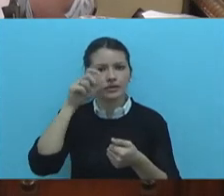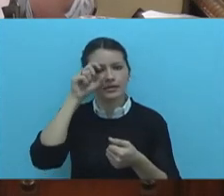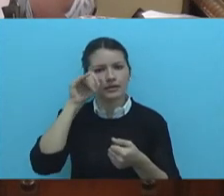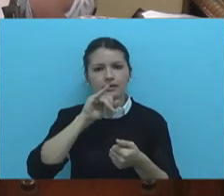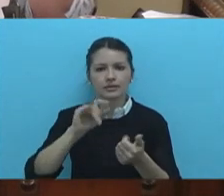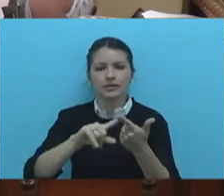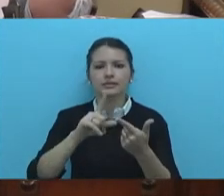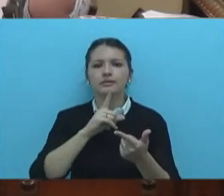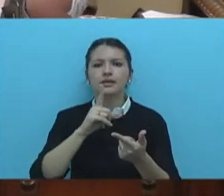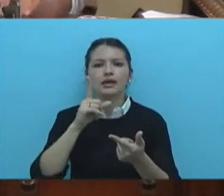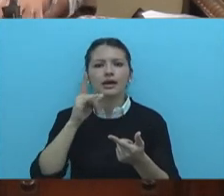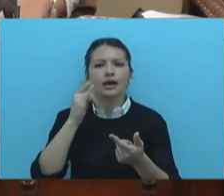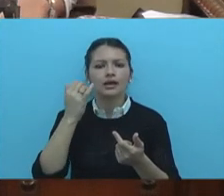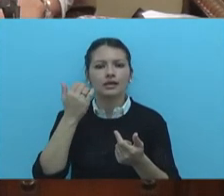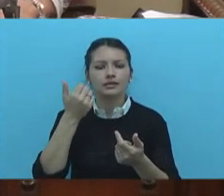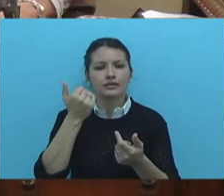Brian Taylor.